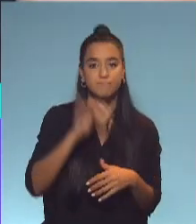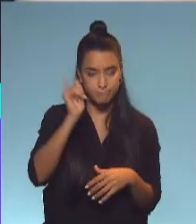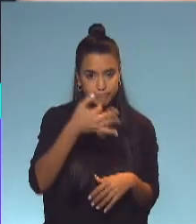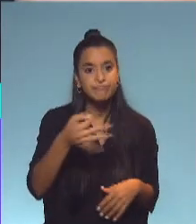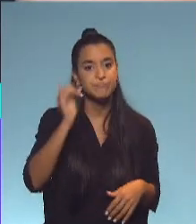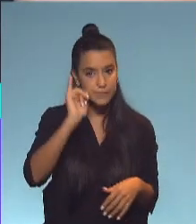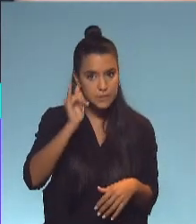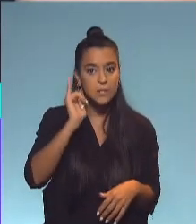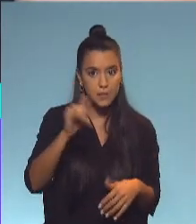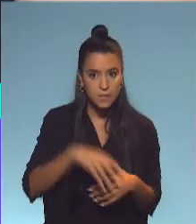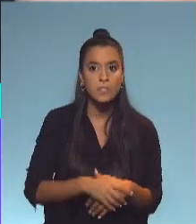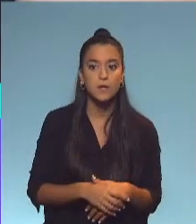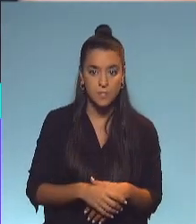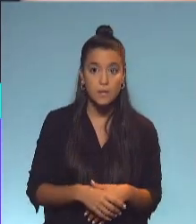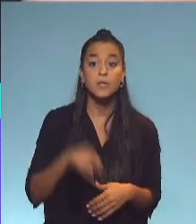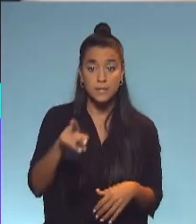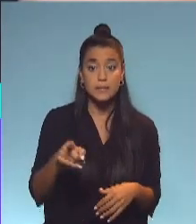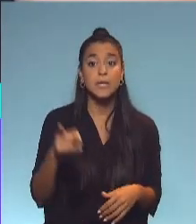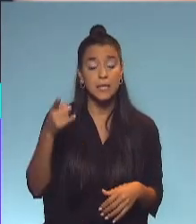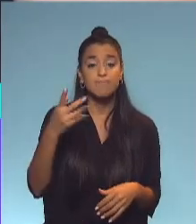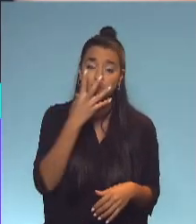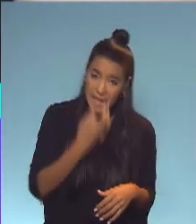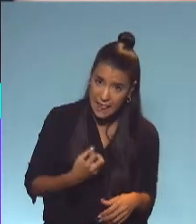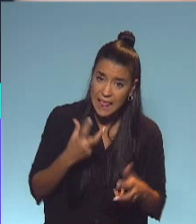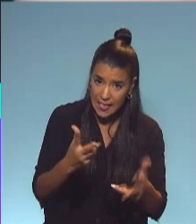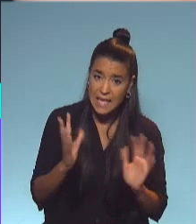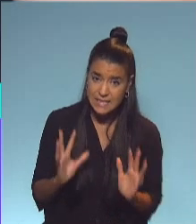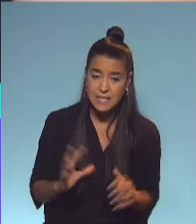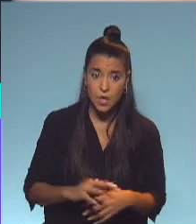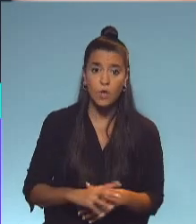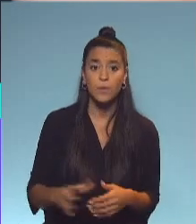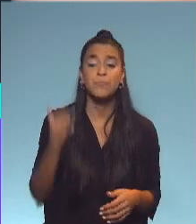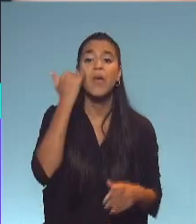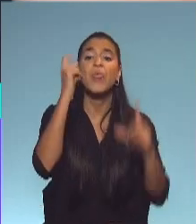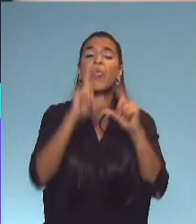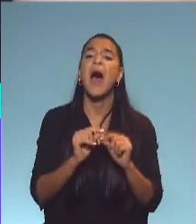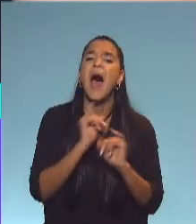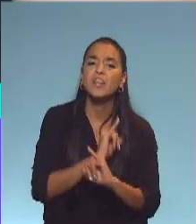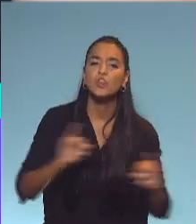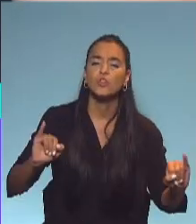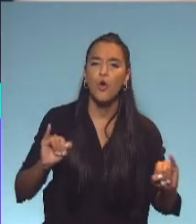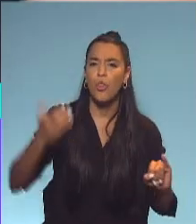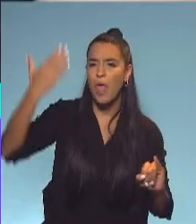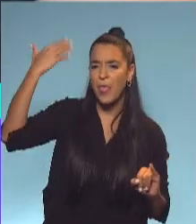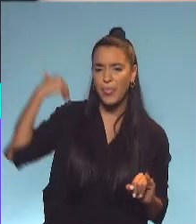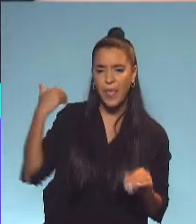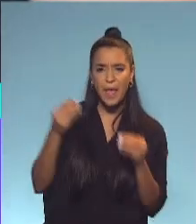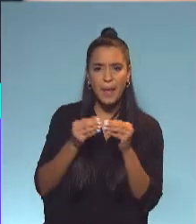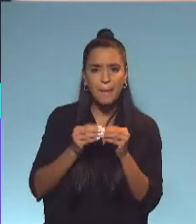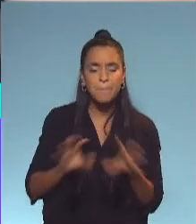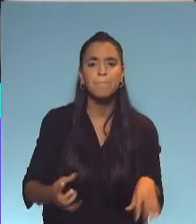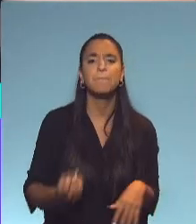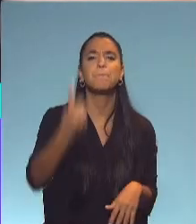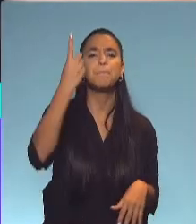Sí, sí, sí, sí, es triste decirlo. Ya el dato lo teníamos desde el inicio del